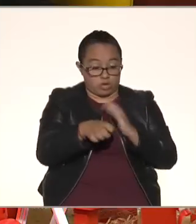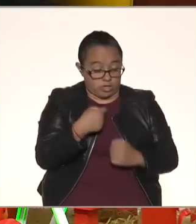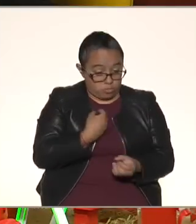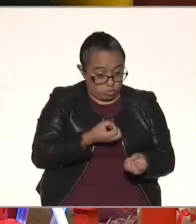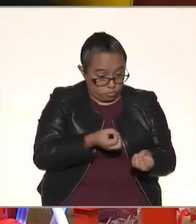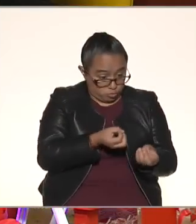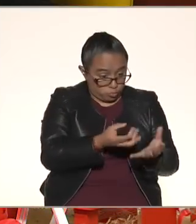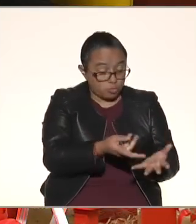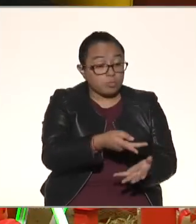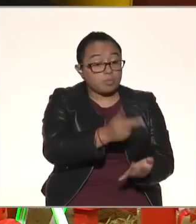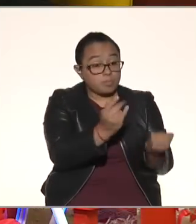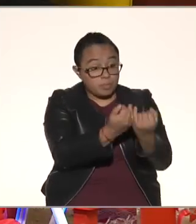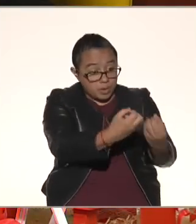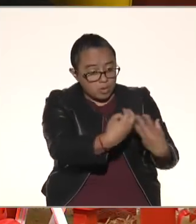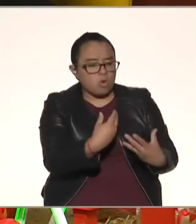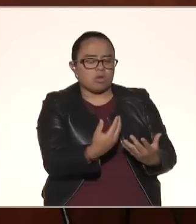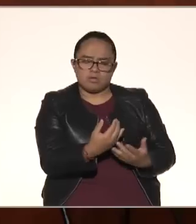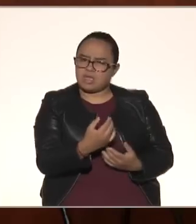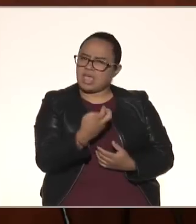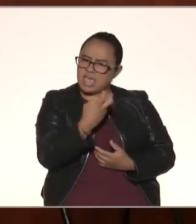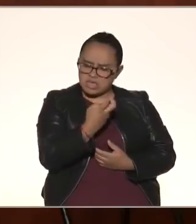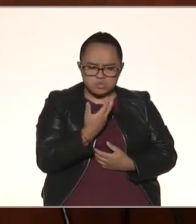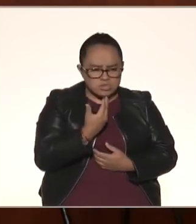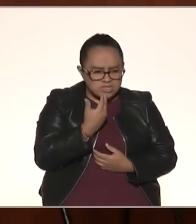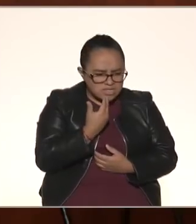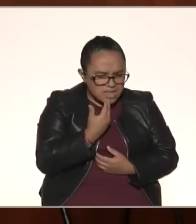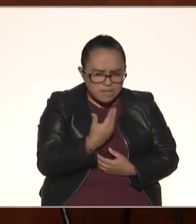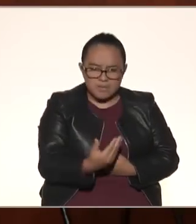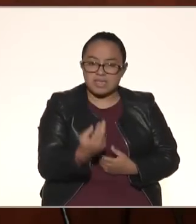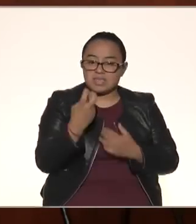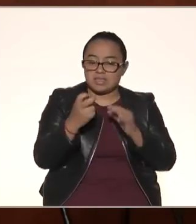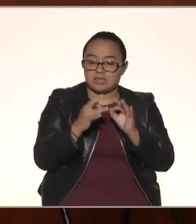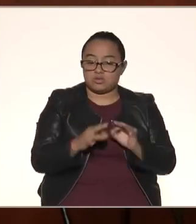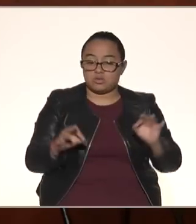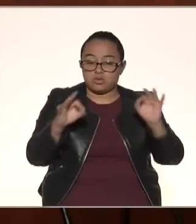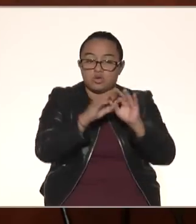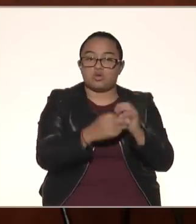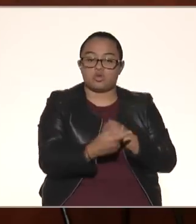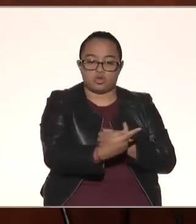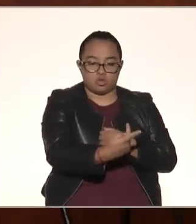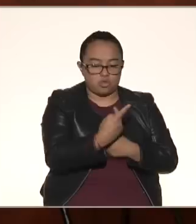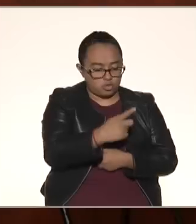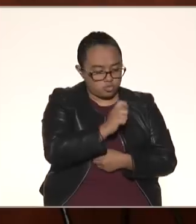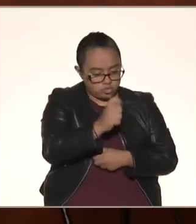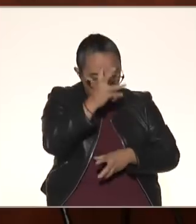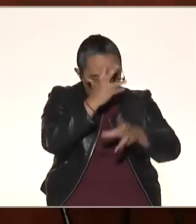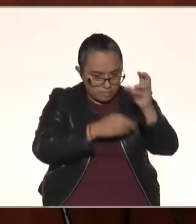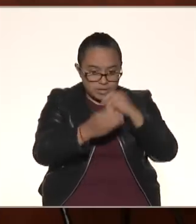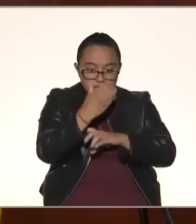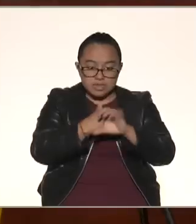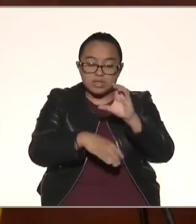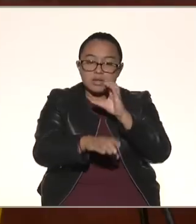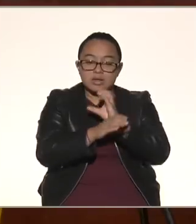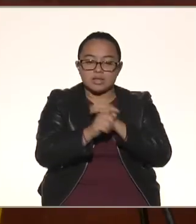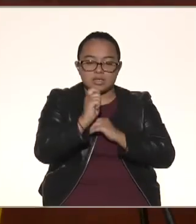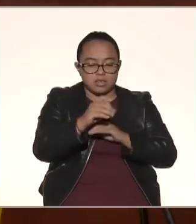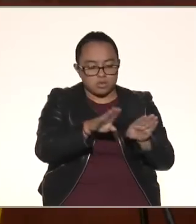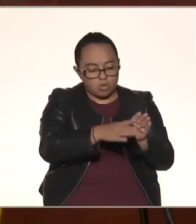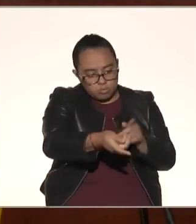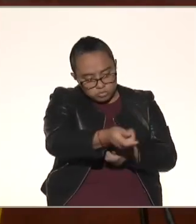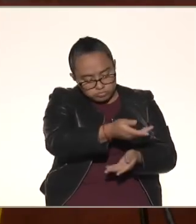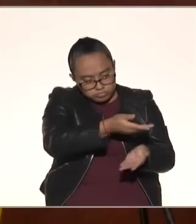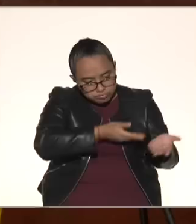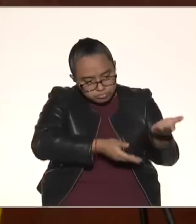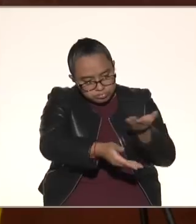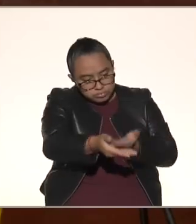también aprender a recibir, creo que también es muy importante. O sea, que las dos partes aprendamos a intercambiar,